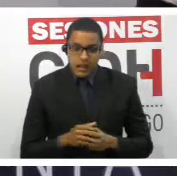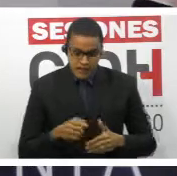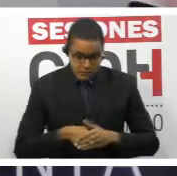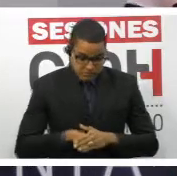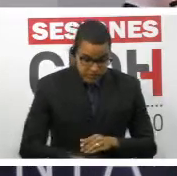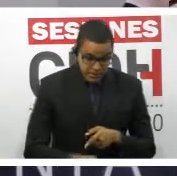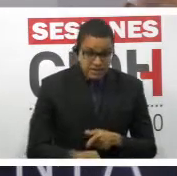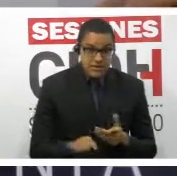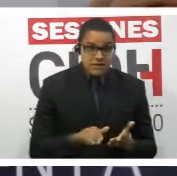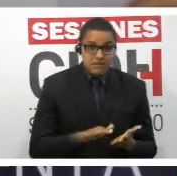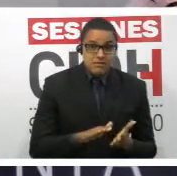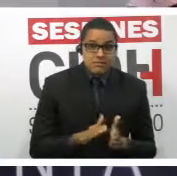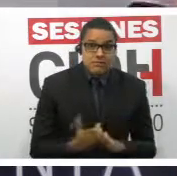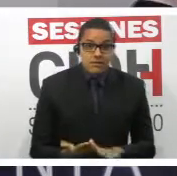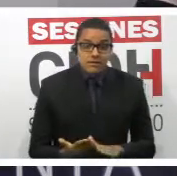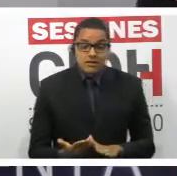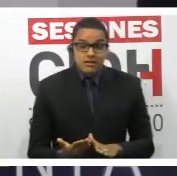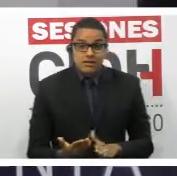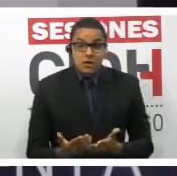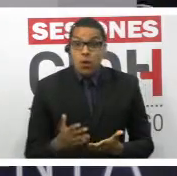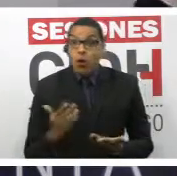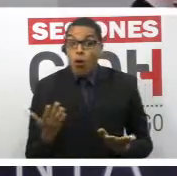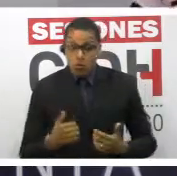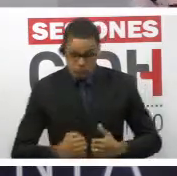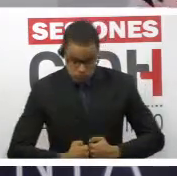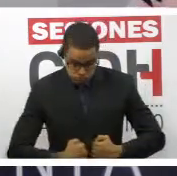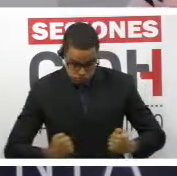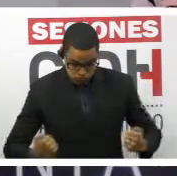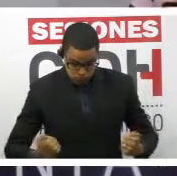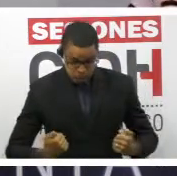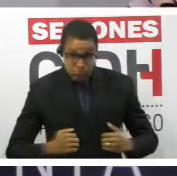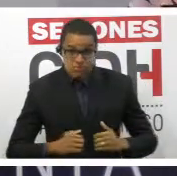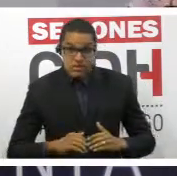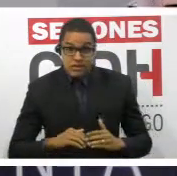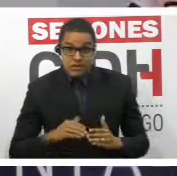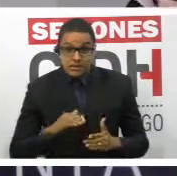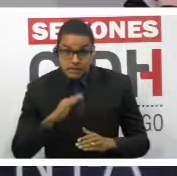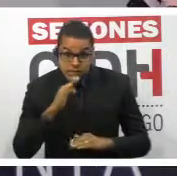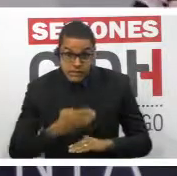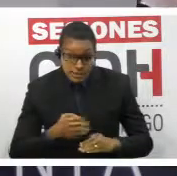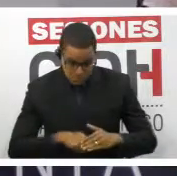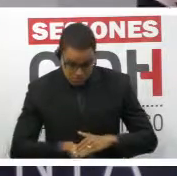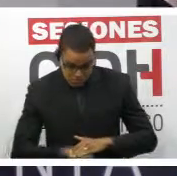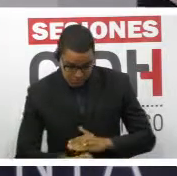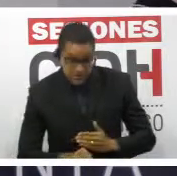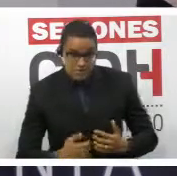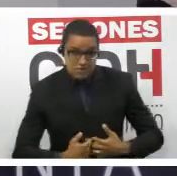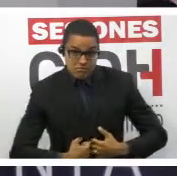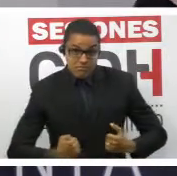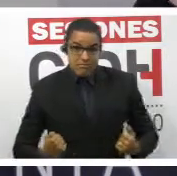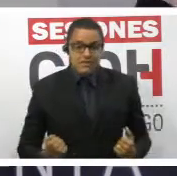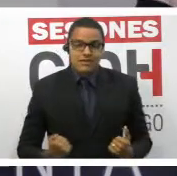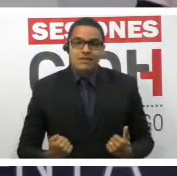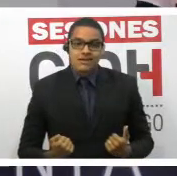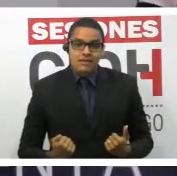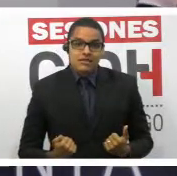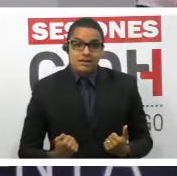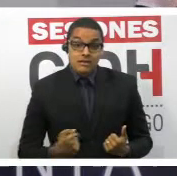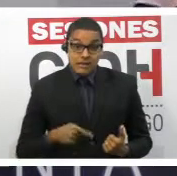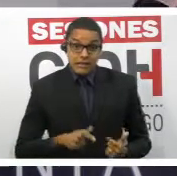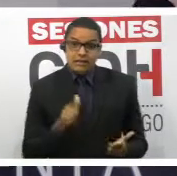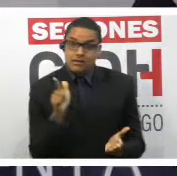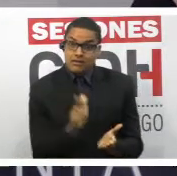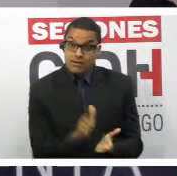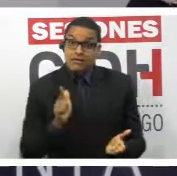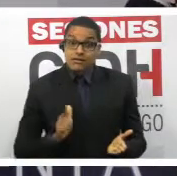mesoamérica la cocyp acceso sexual en el producto el servicio en varias de